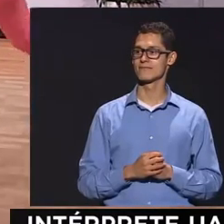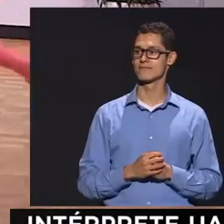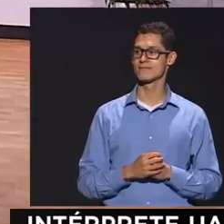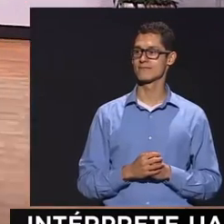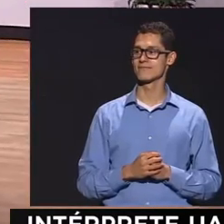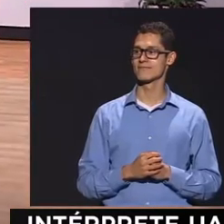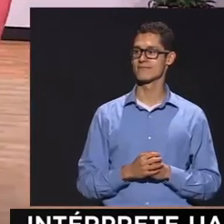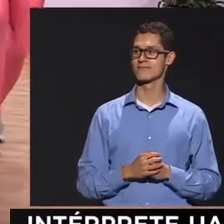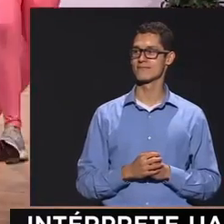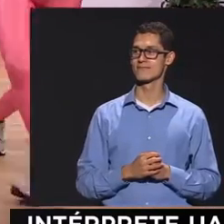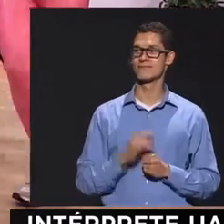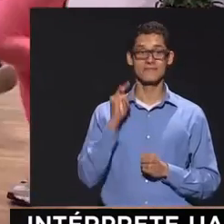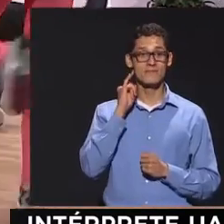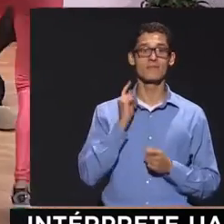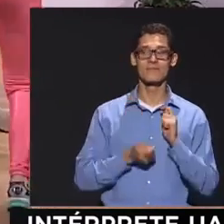más